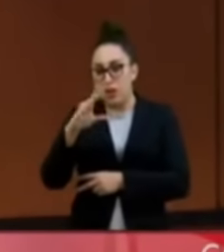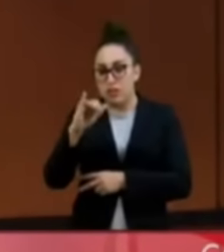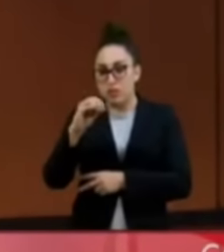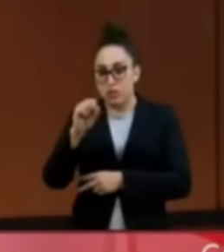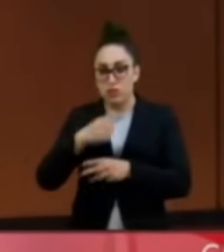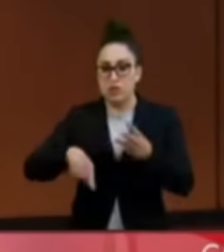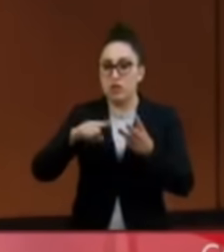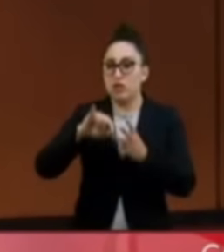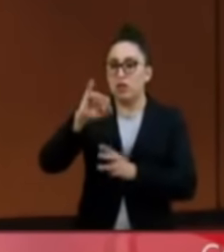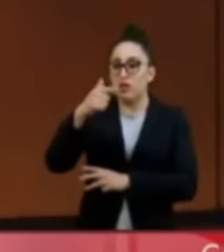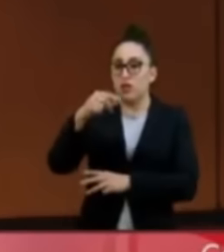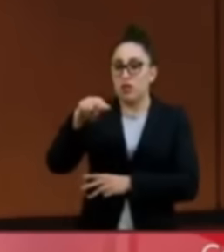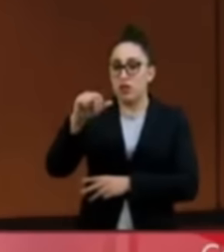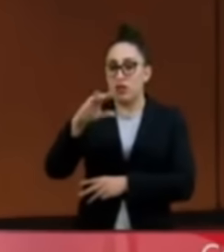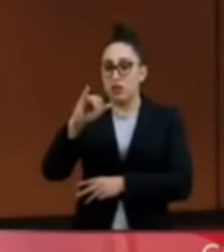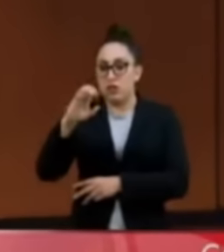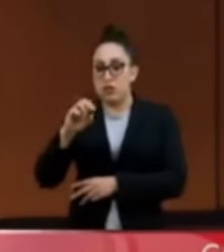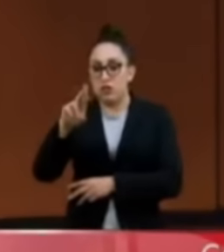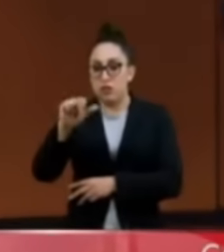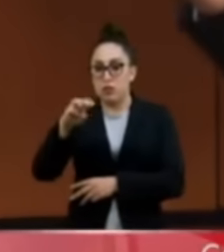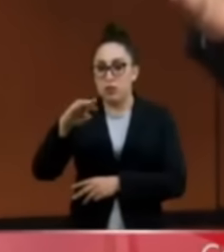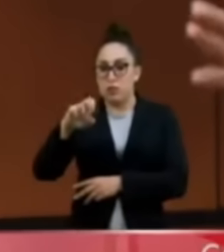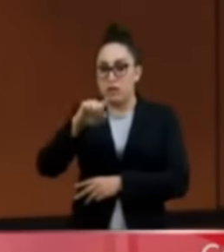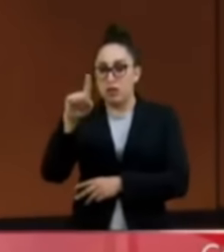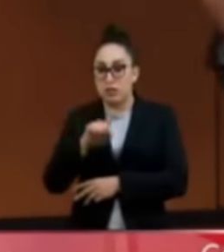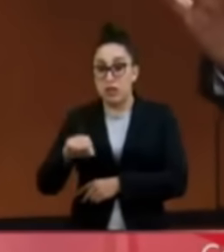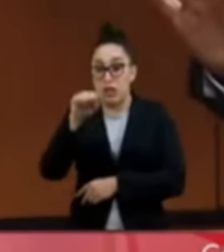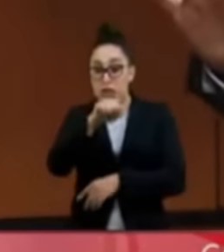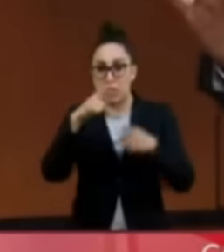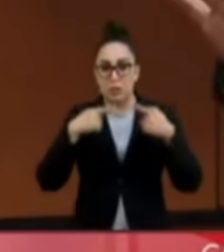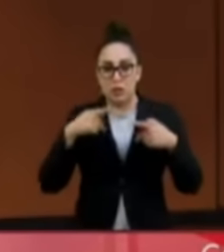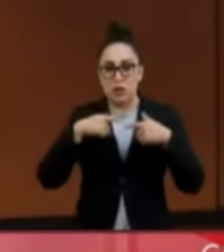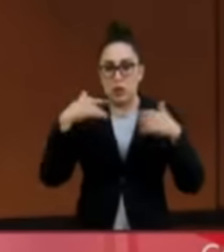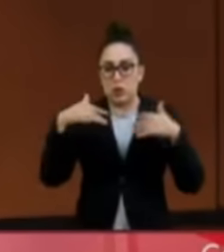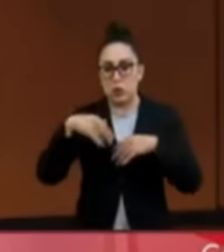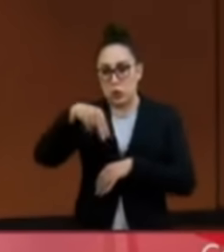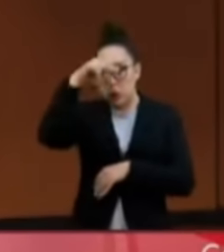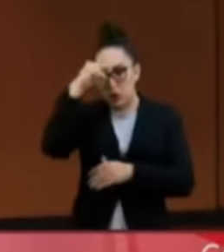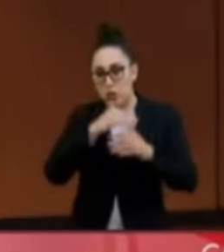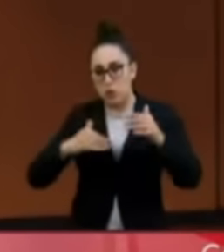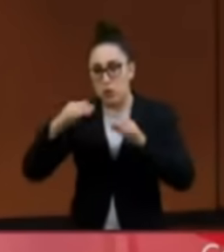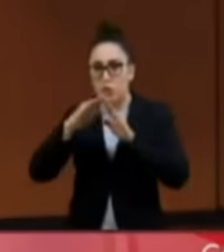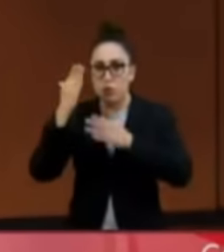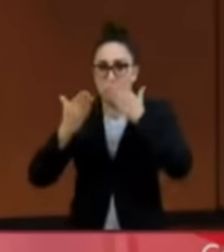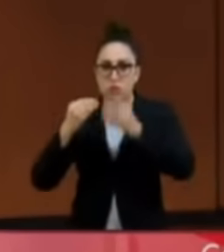Ignacio Ramírez, el nigromante, que no era jurista, pero un hombre de prendas intelectuales insuperable.